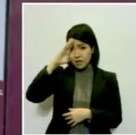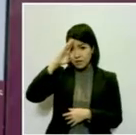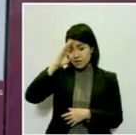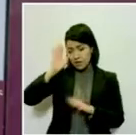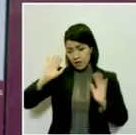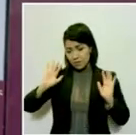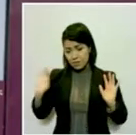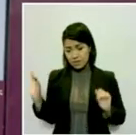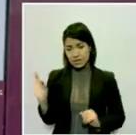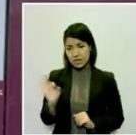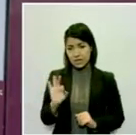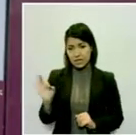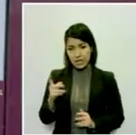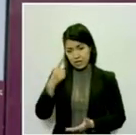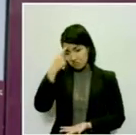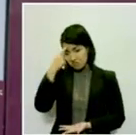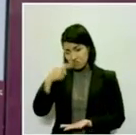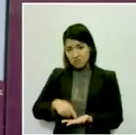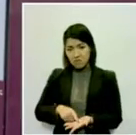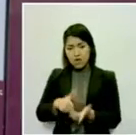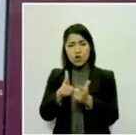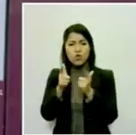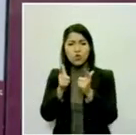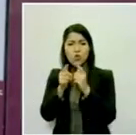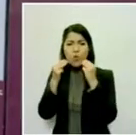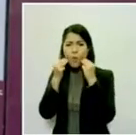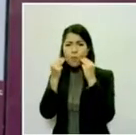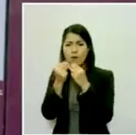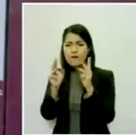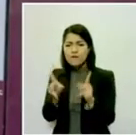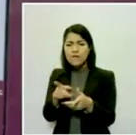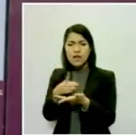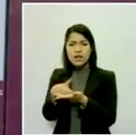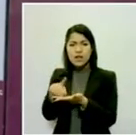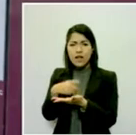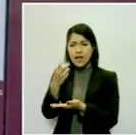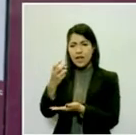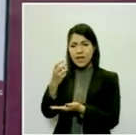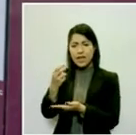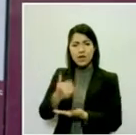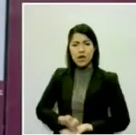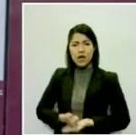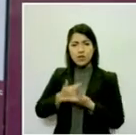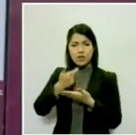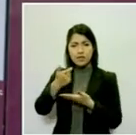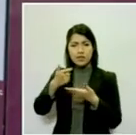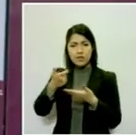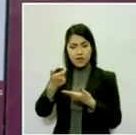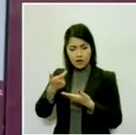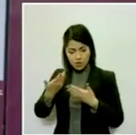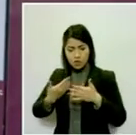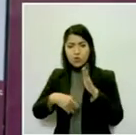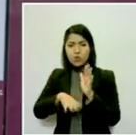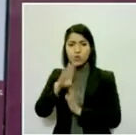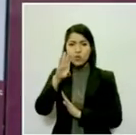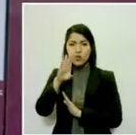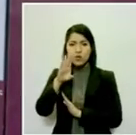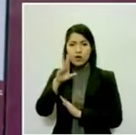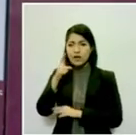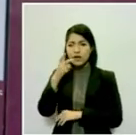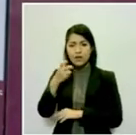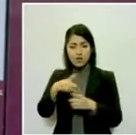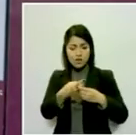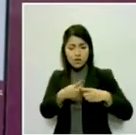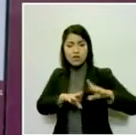creyó que el narcotráfico era la alternativa económica, era el desarrollo,